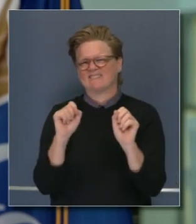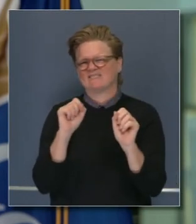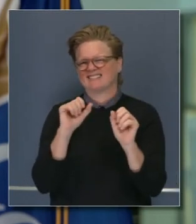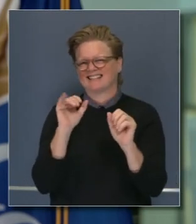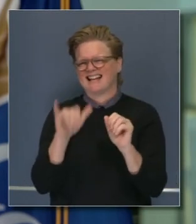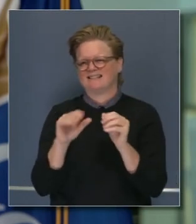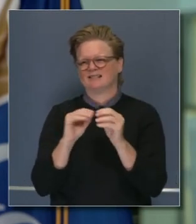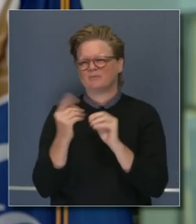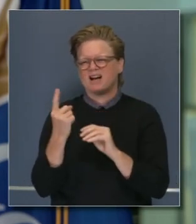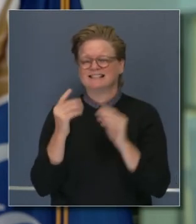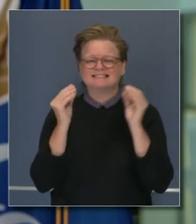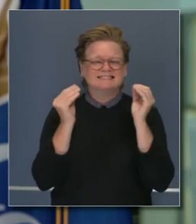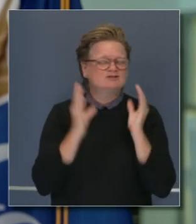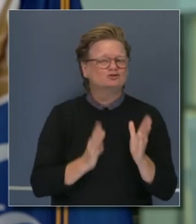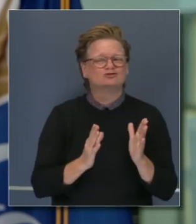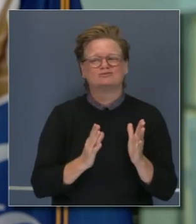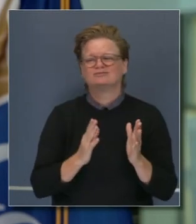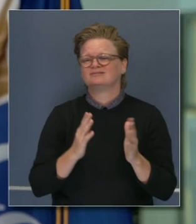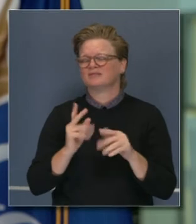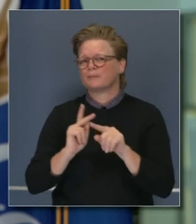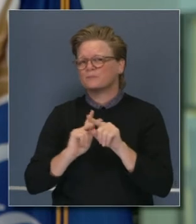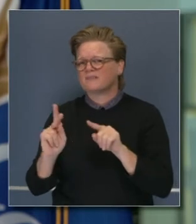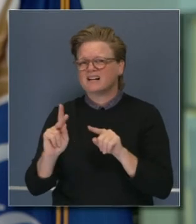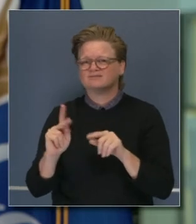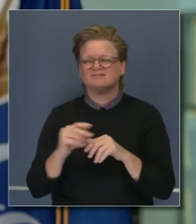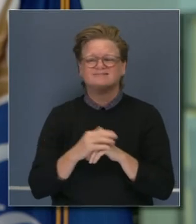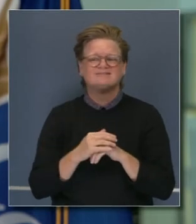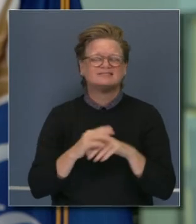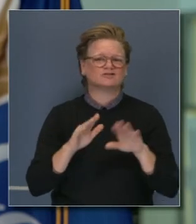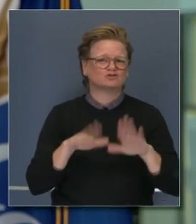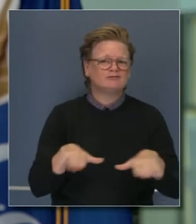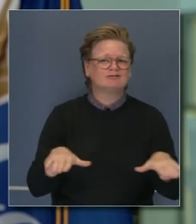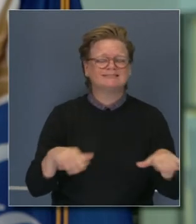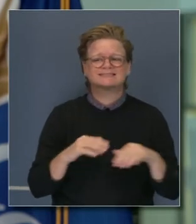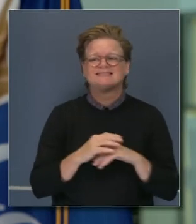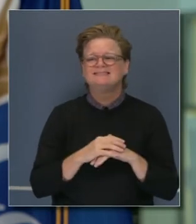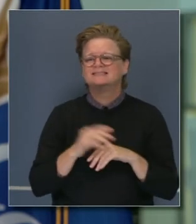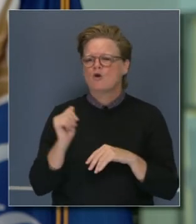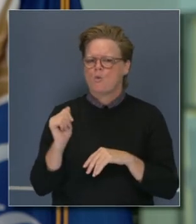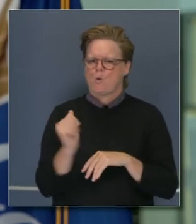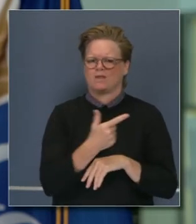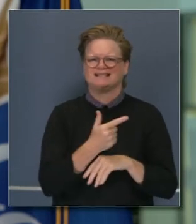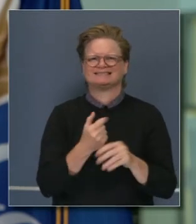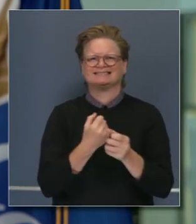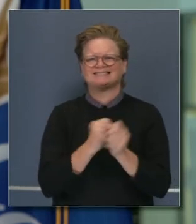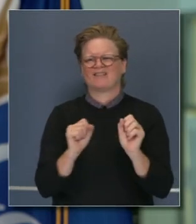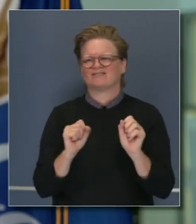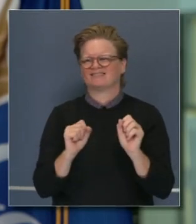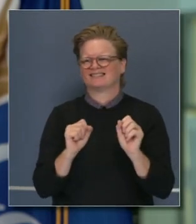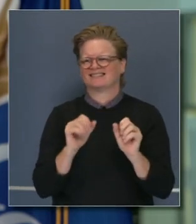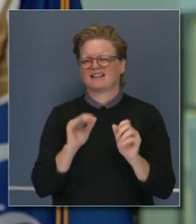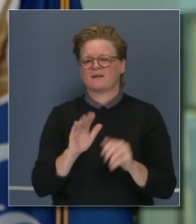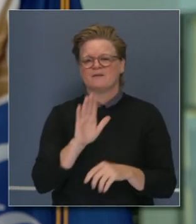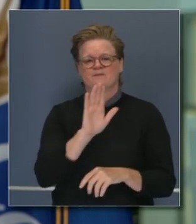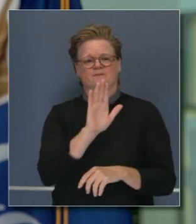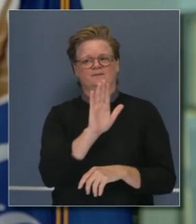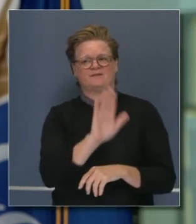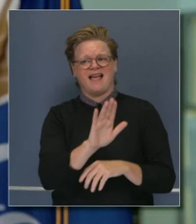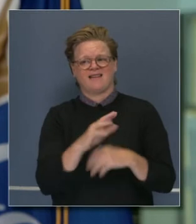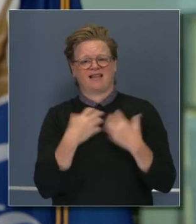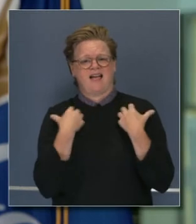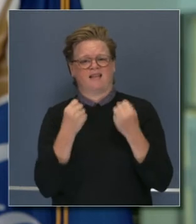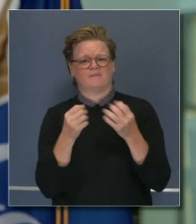no solo a los niños, sino también a maestros y otros profesionales. Funcionarios del condado, por